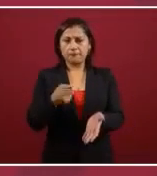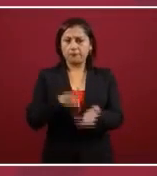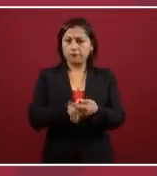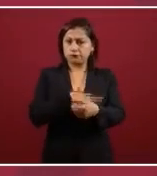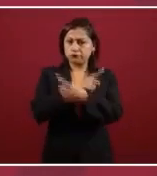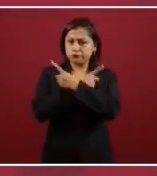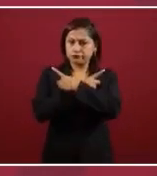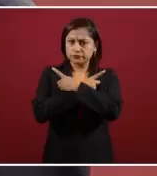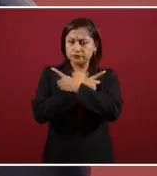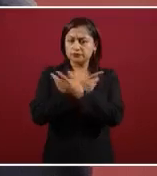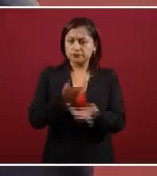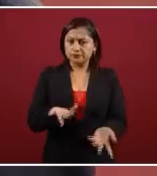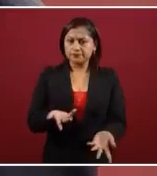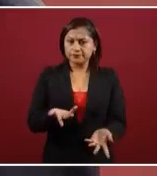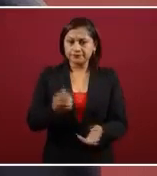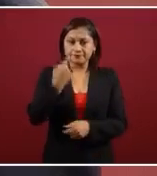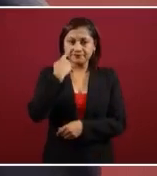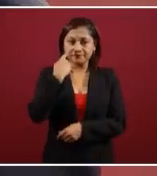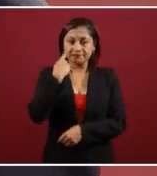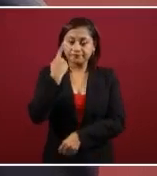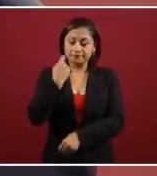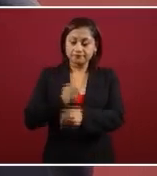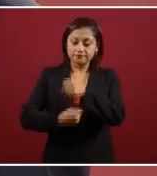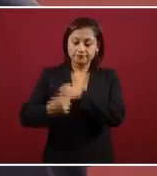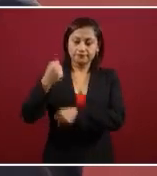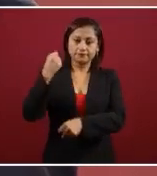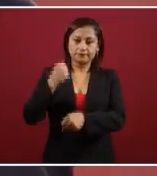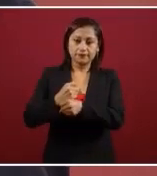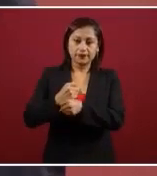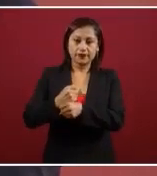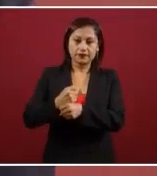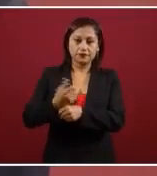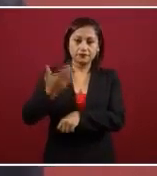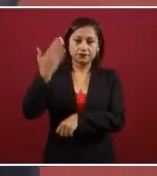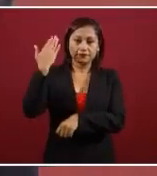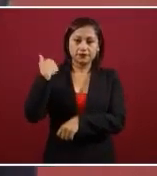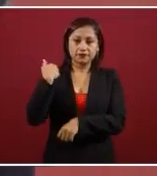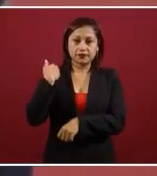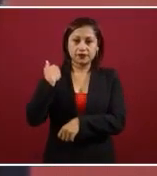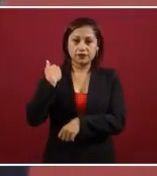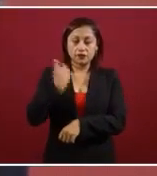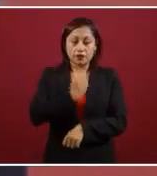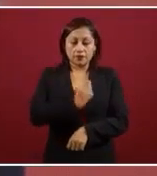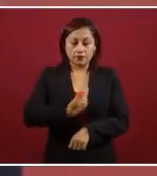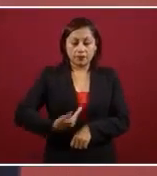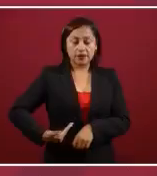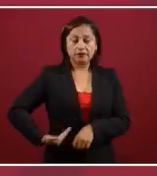que el año pasado Presidencia ejerció 3,000 millones